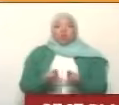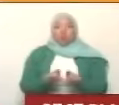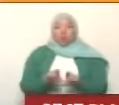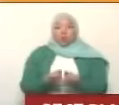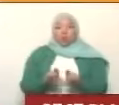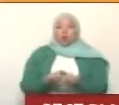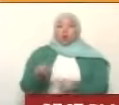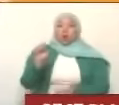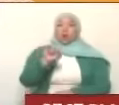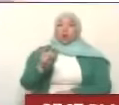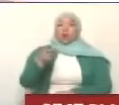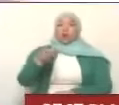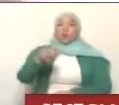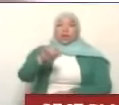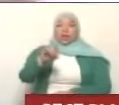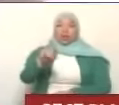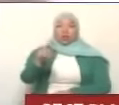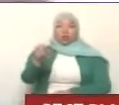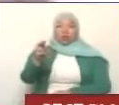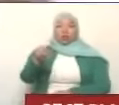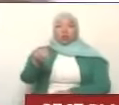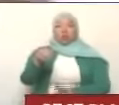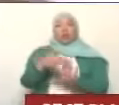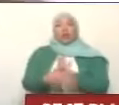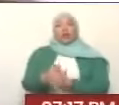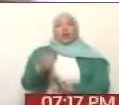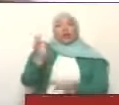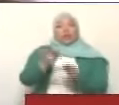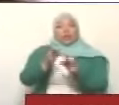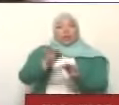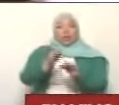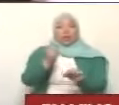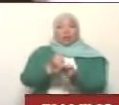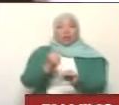Shandong. La visita que hice en septiembre permitió